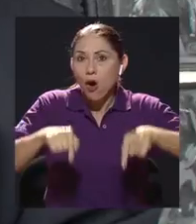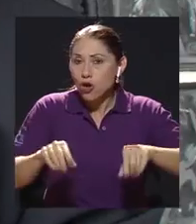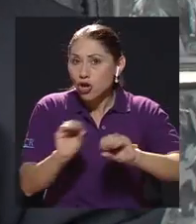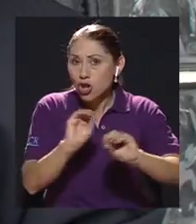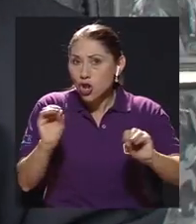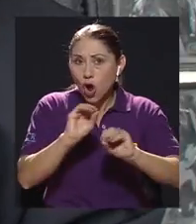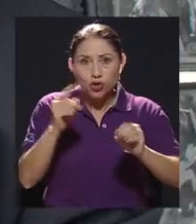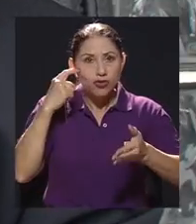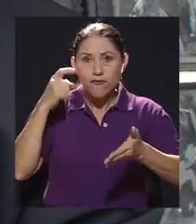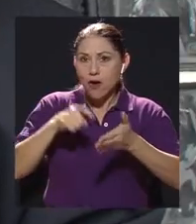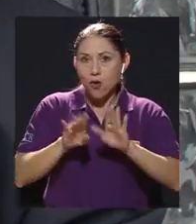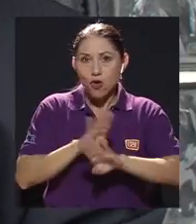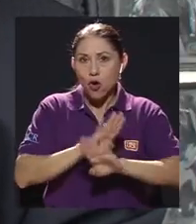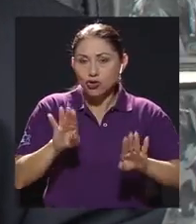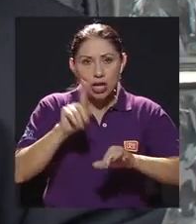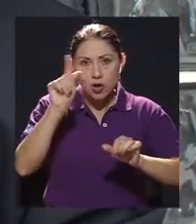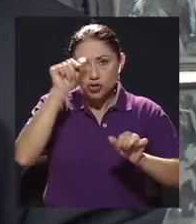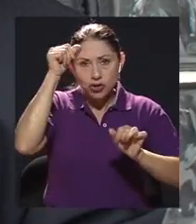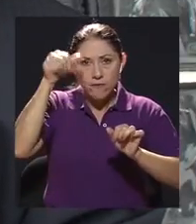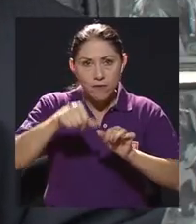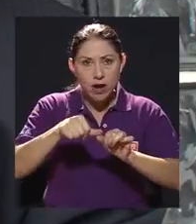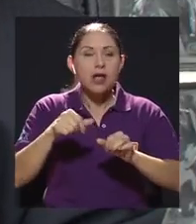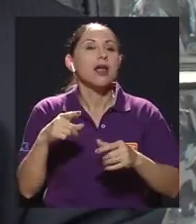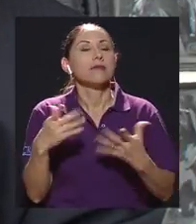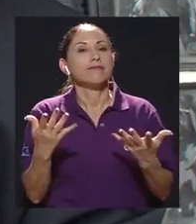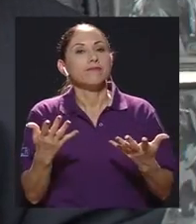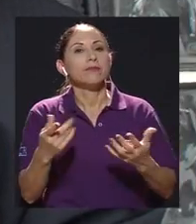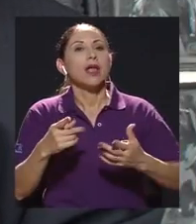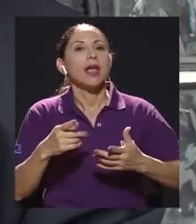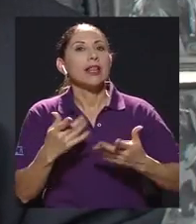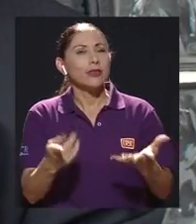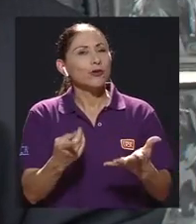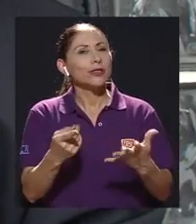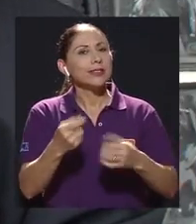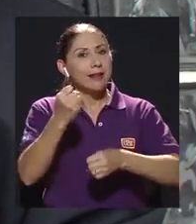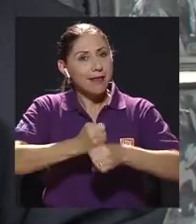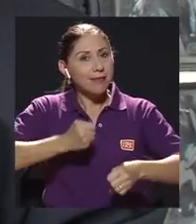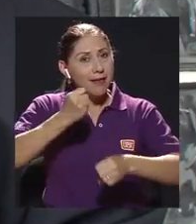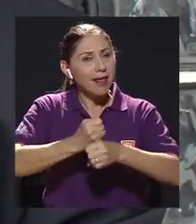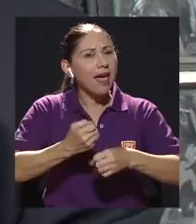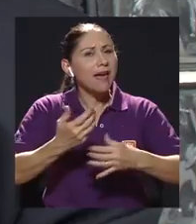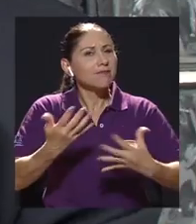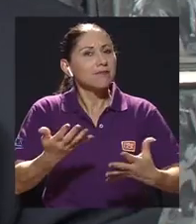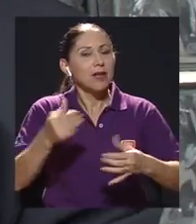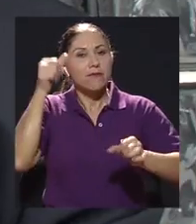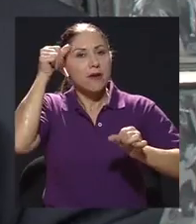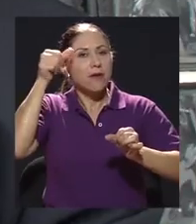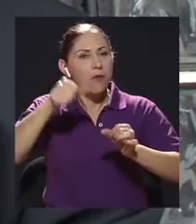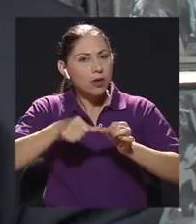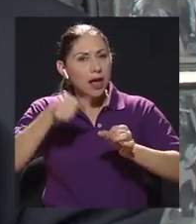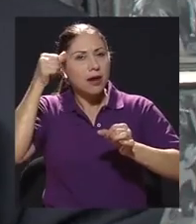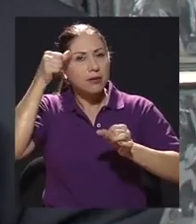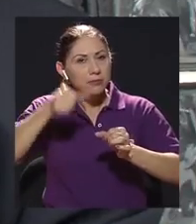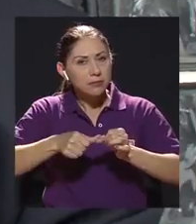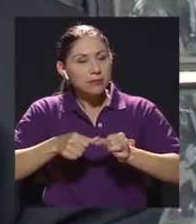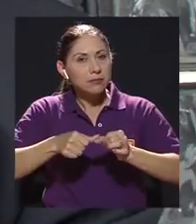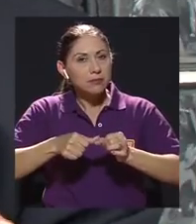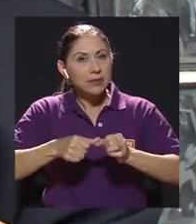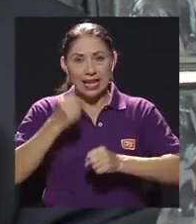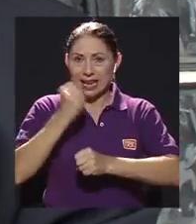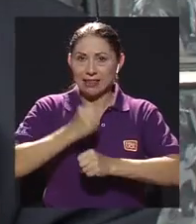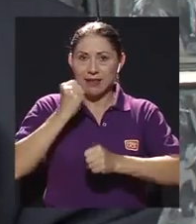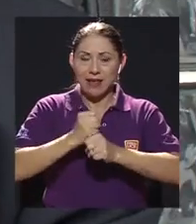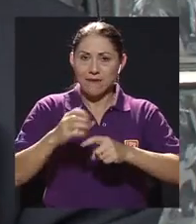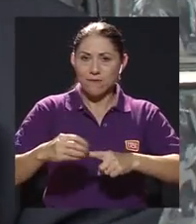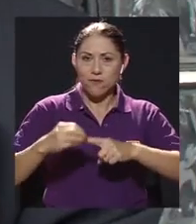reconocer. Entonces la tarea de recordar que la tarea